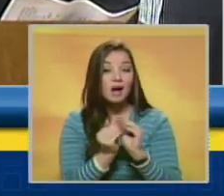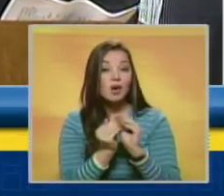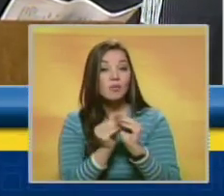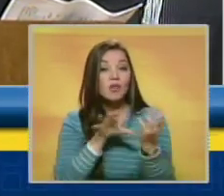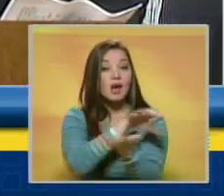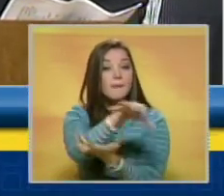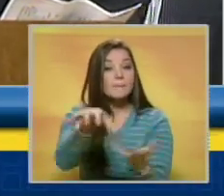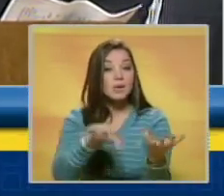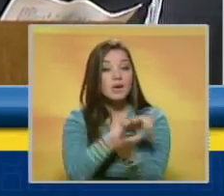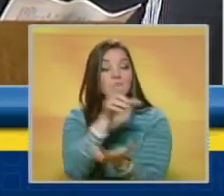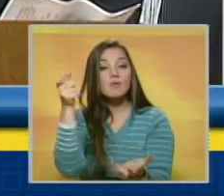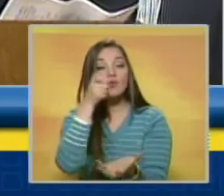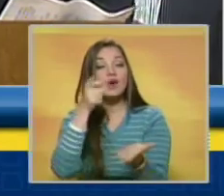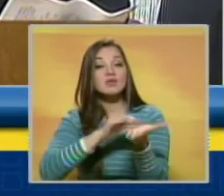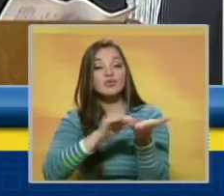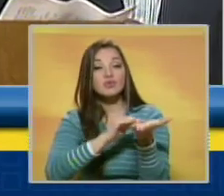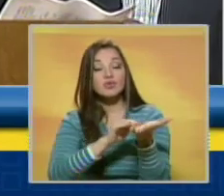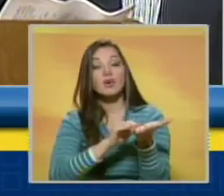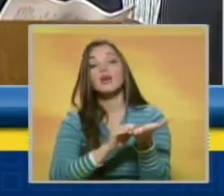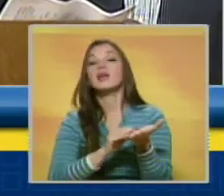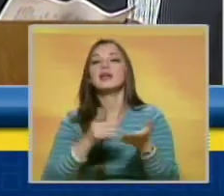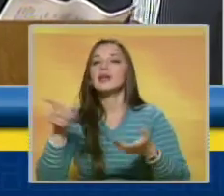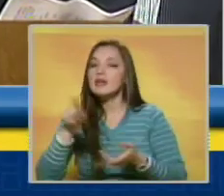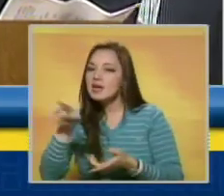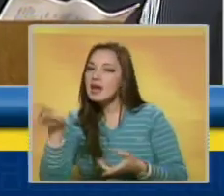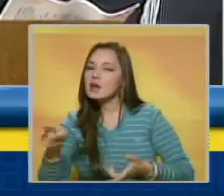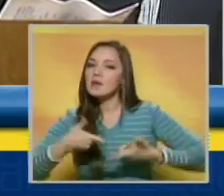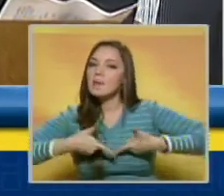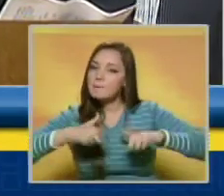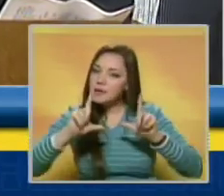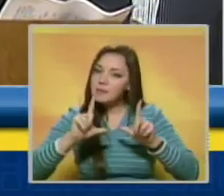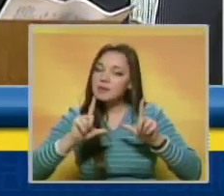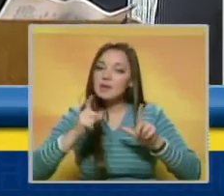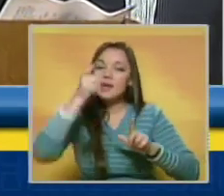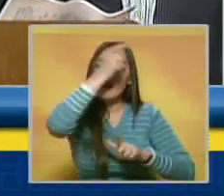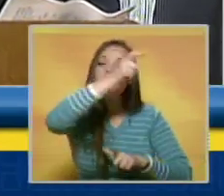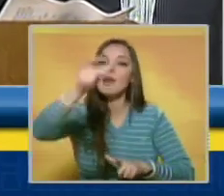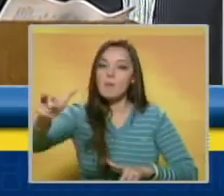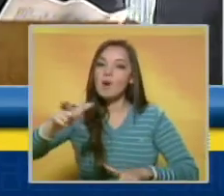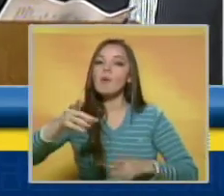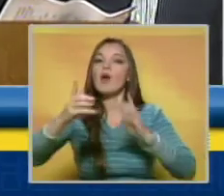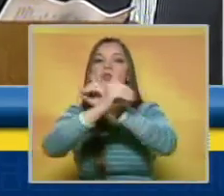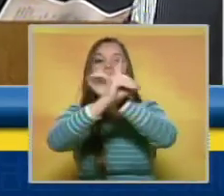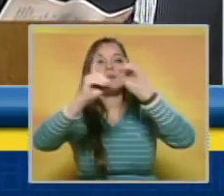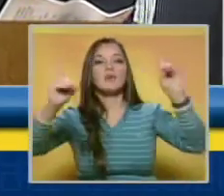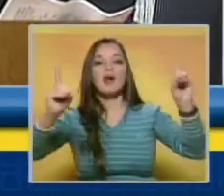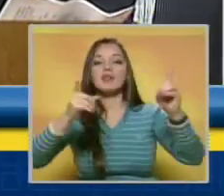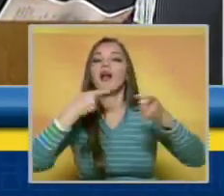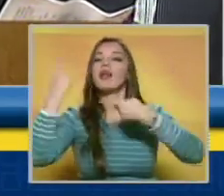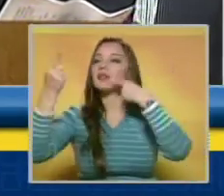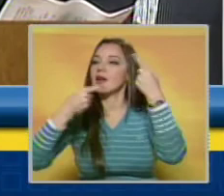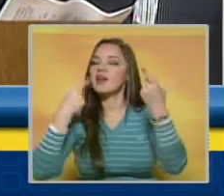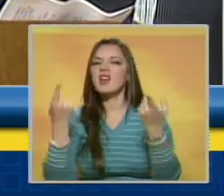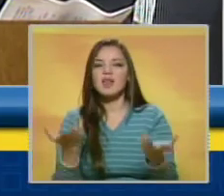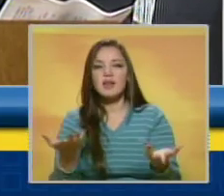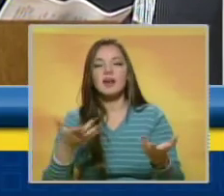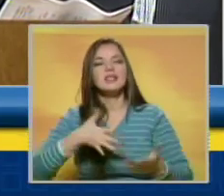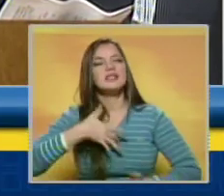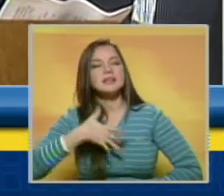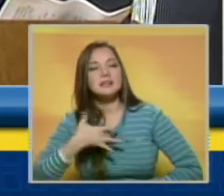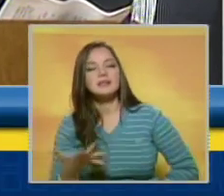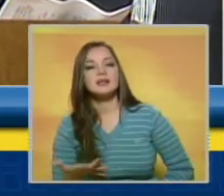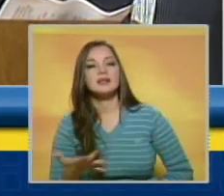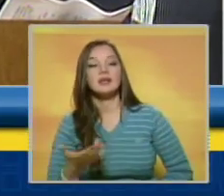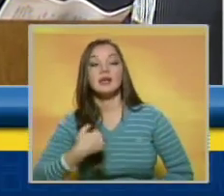para que el pueblo pueda expresarse cívica y democráticamente. Y es por eso que